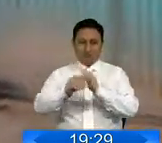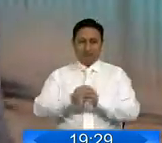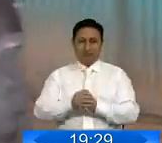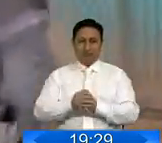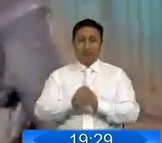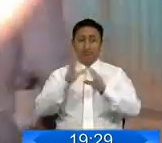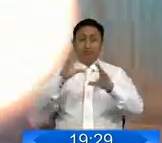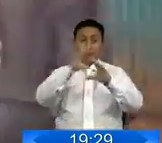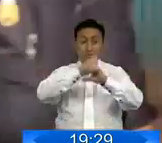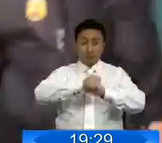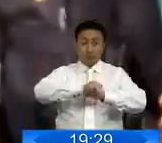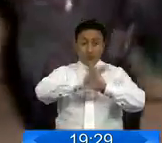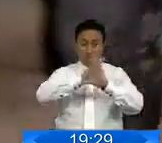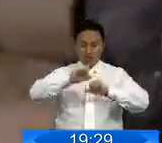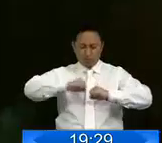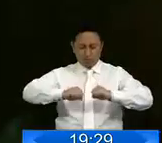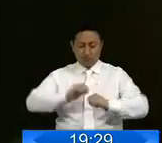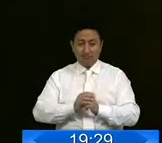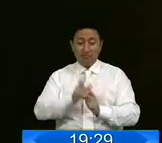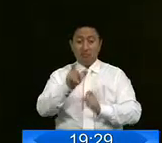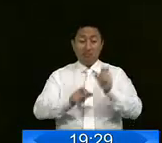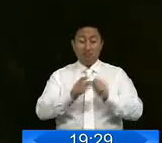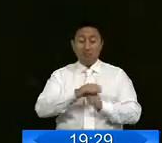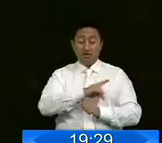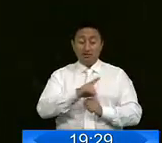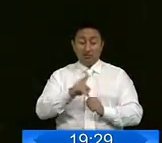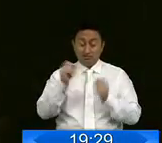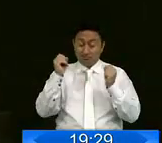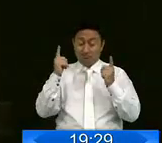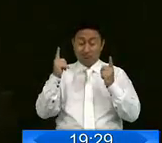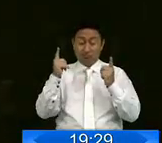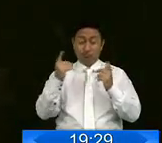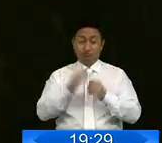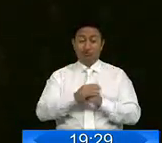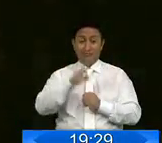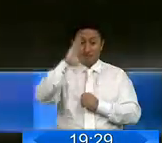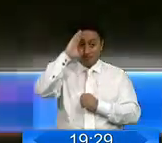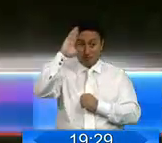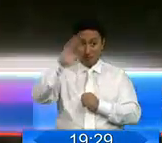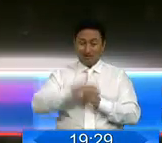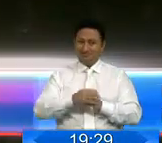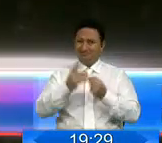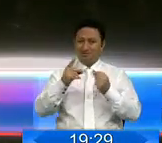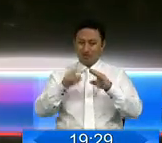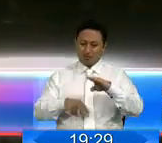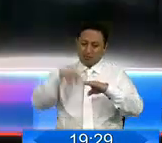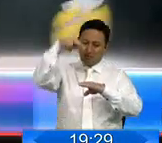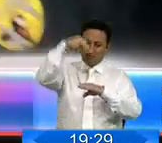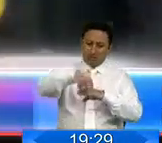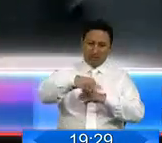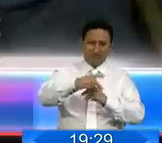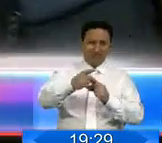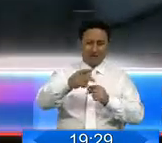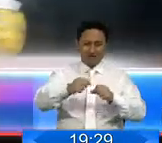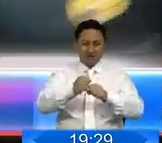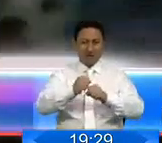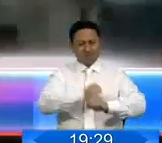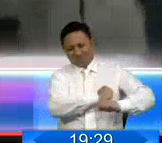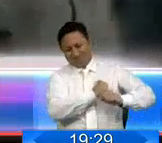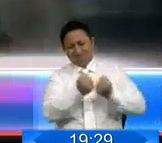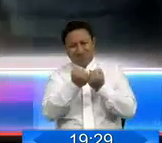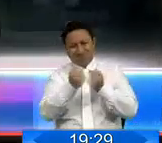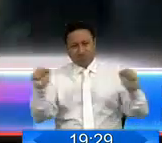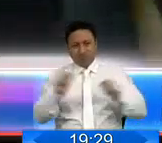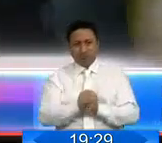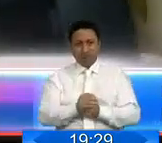intenso movimiento, muchos se despertaron antes que la alarma suene. Los policías saltaron cerramientos, acabaron con seguridades. no